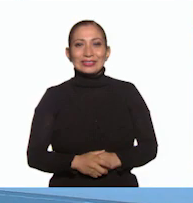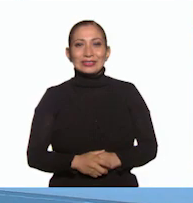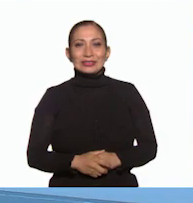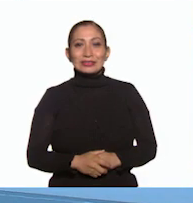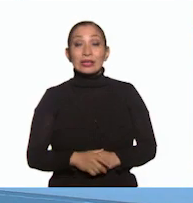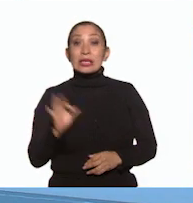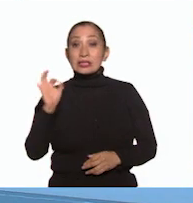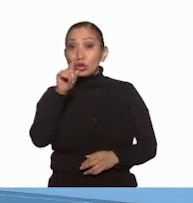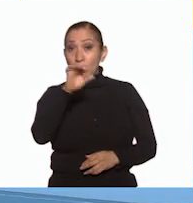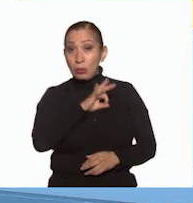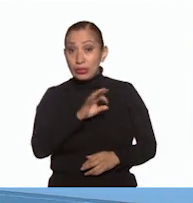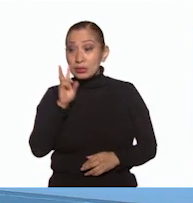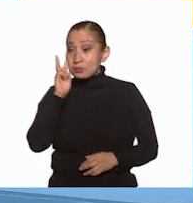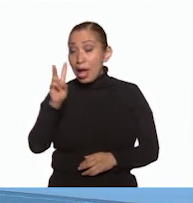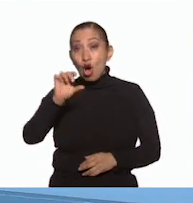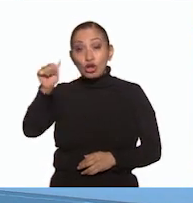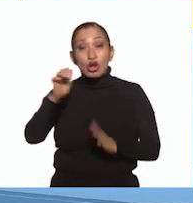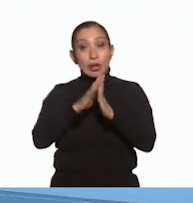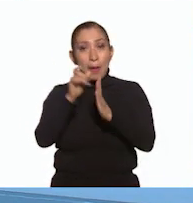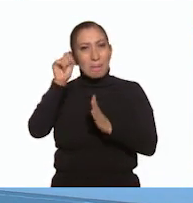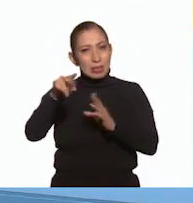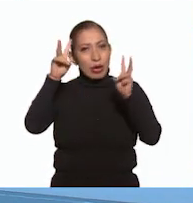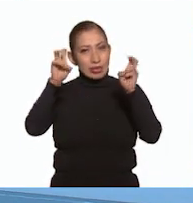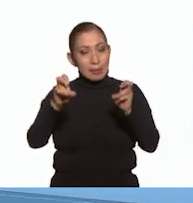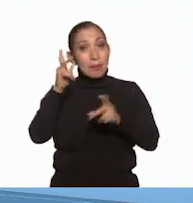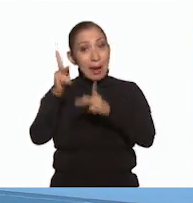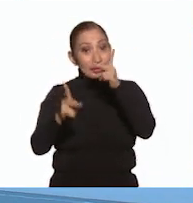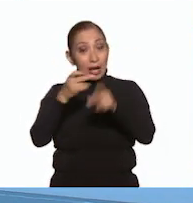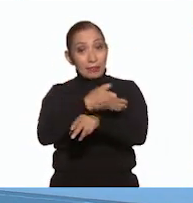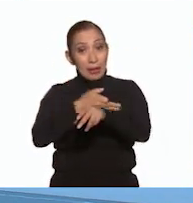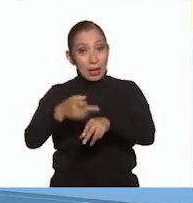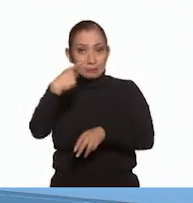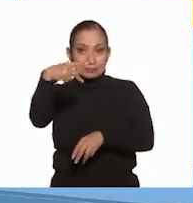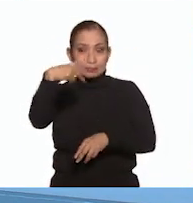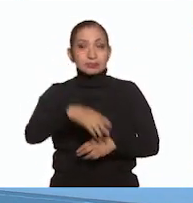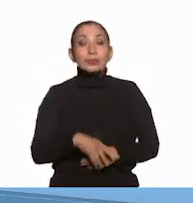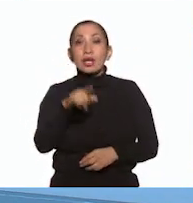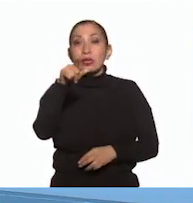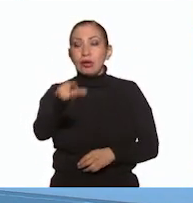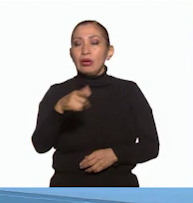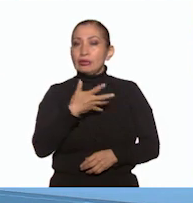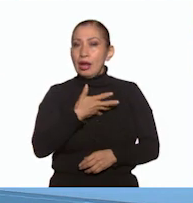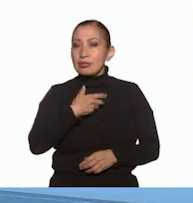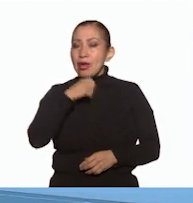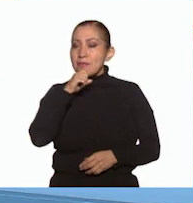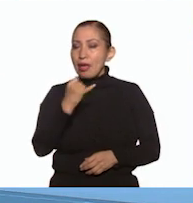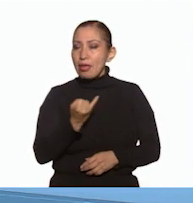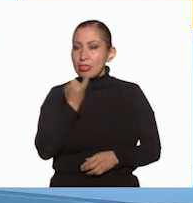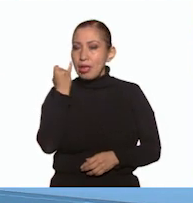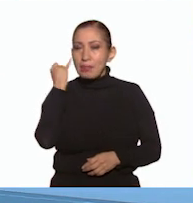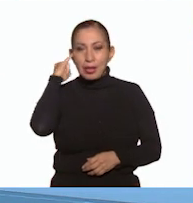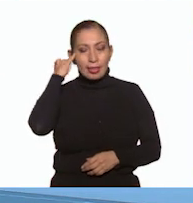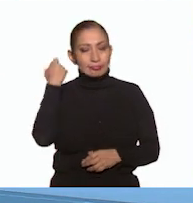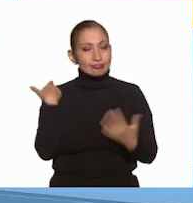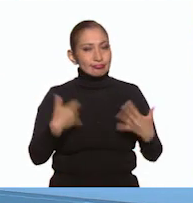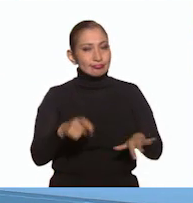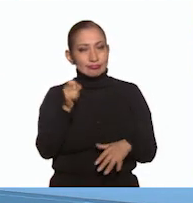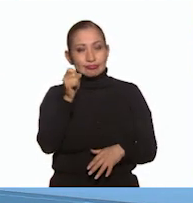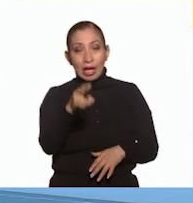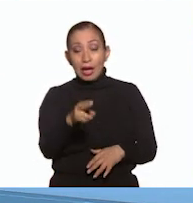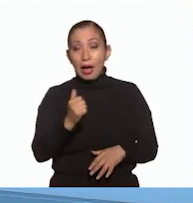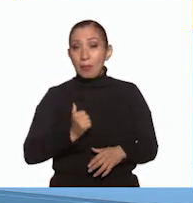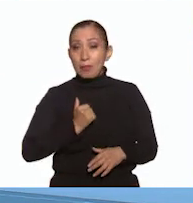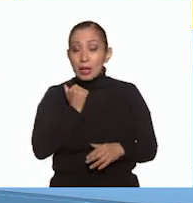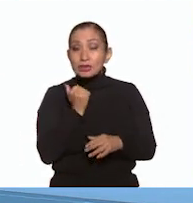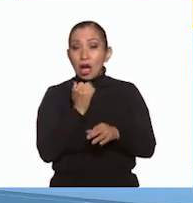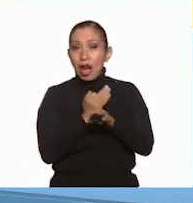Si te es posible, consulta otros libros y comenta el tema de hoy con tu familia. Si tienes la fortuna de hablar una lengua indígena,